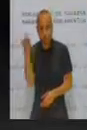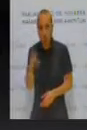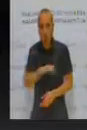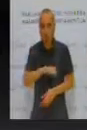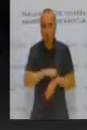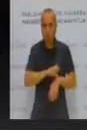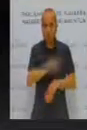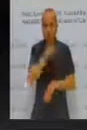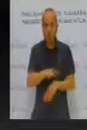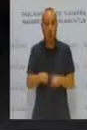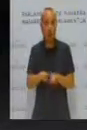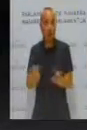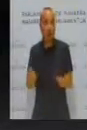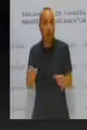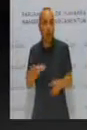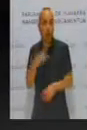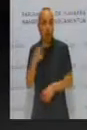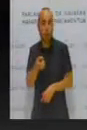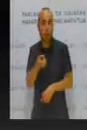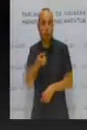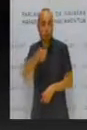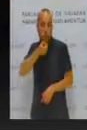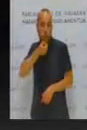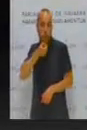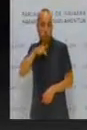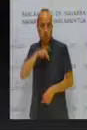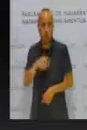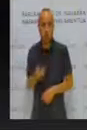algún locutor de radio, ojo al dato. Curso